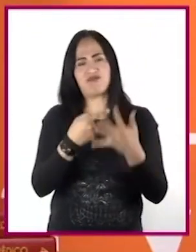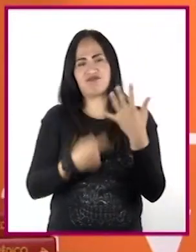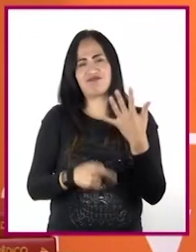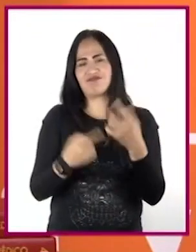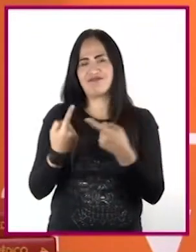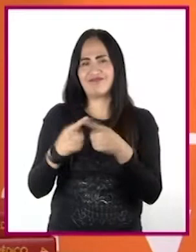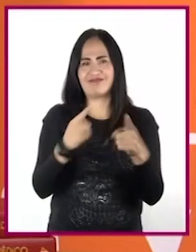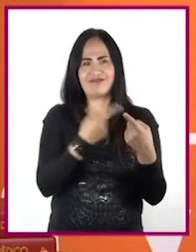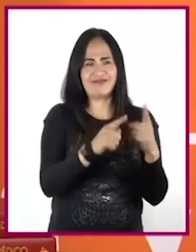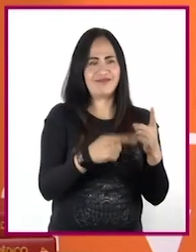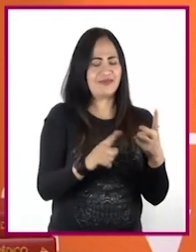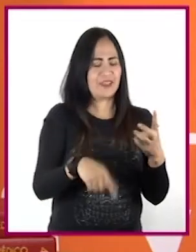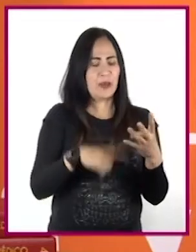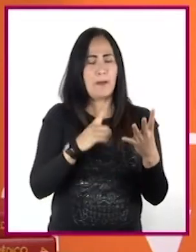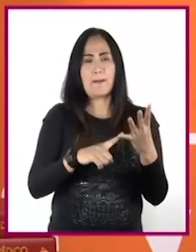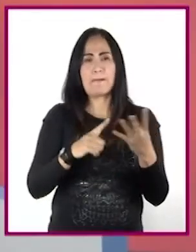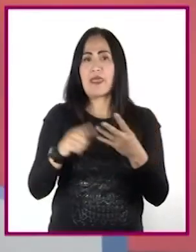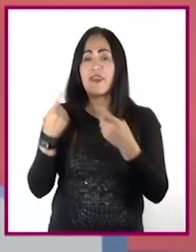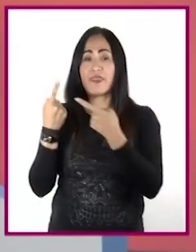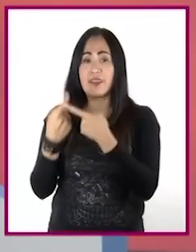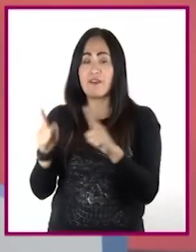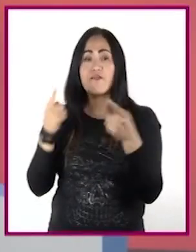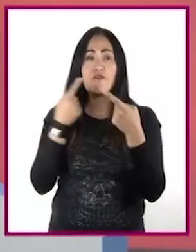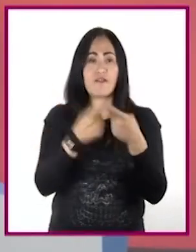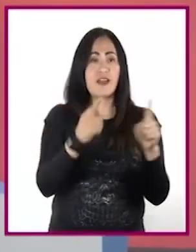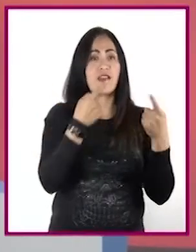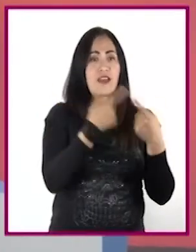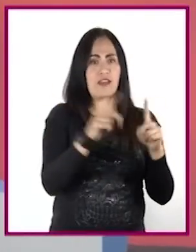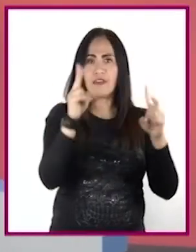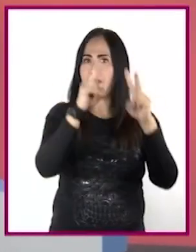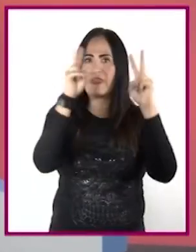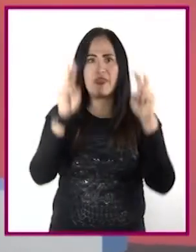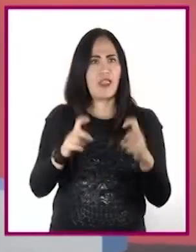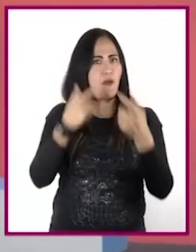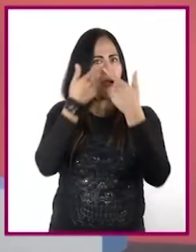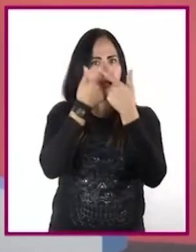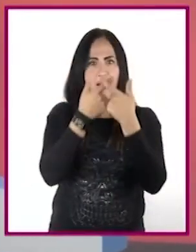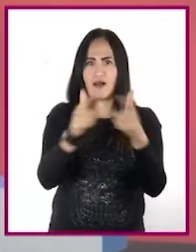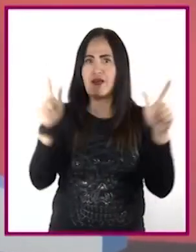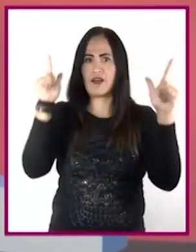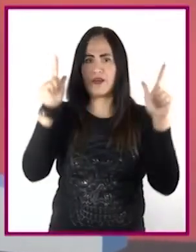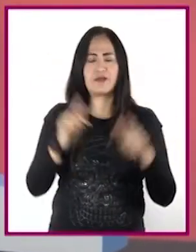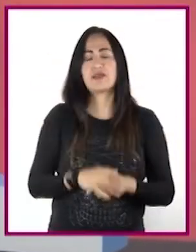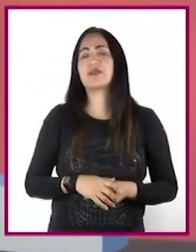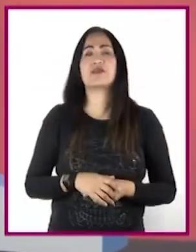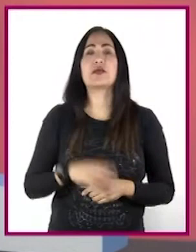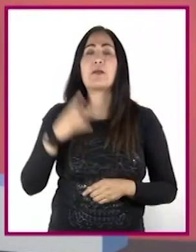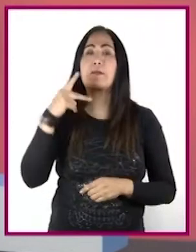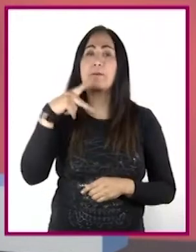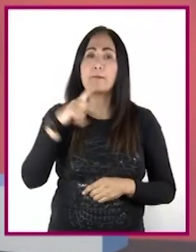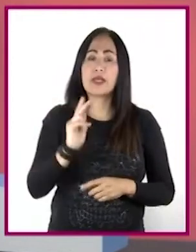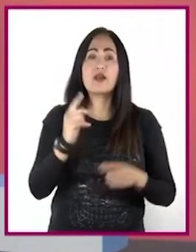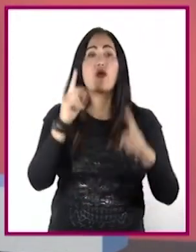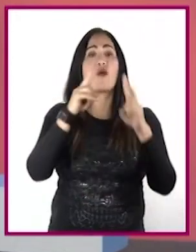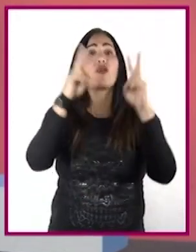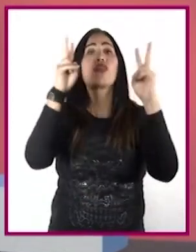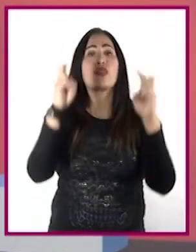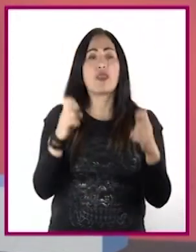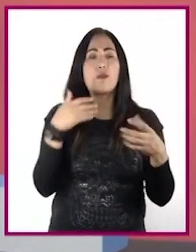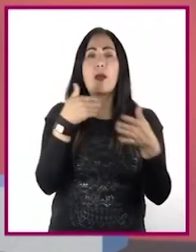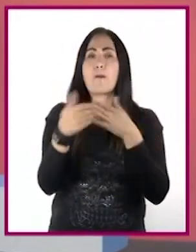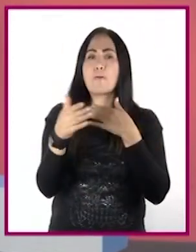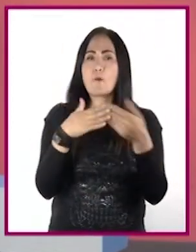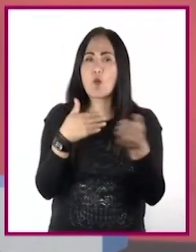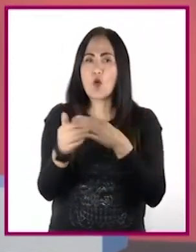Tienen variedad. Puede ser escrito sobre cualquier tema. Lo importante es que sea un tema de actualidad y